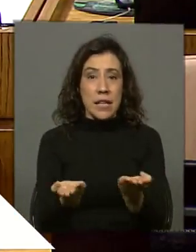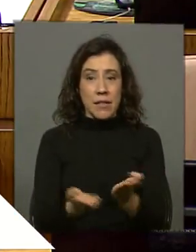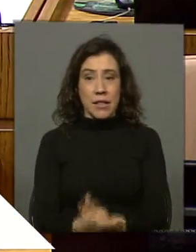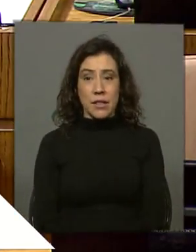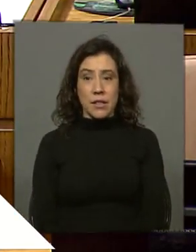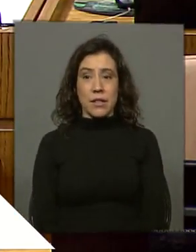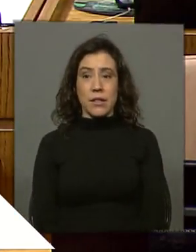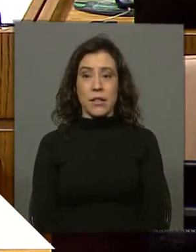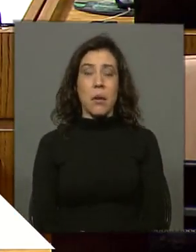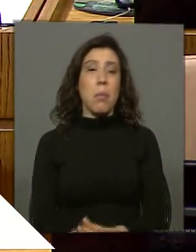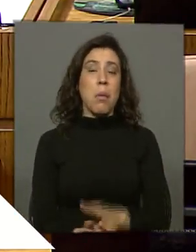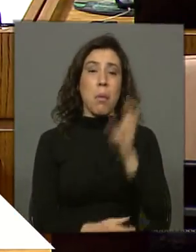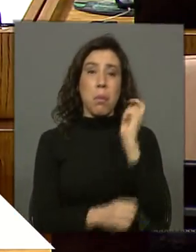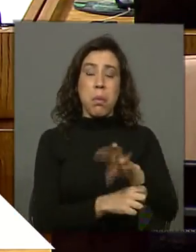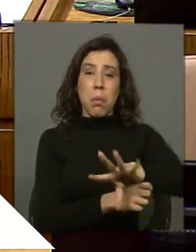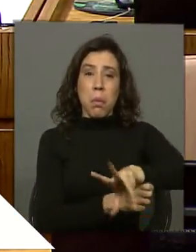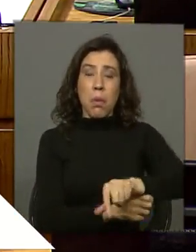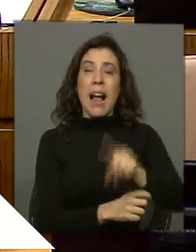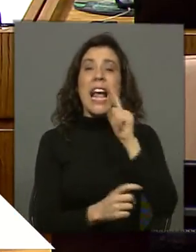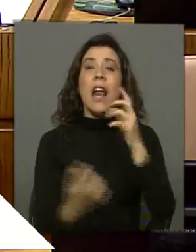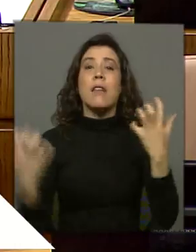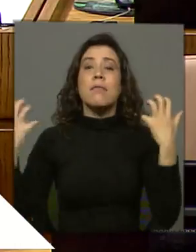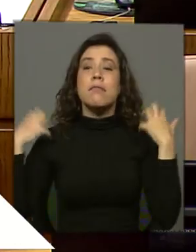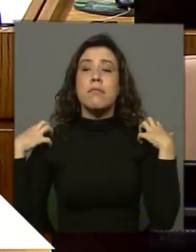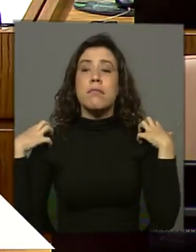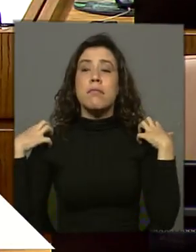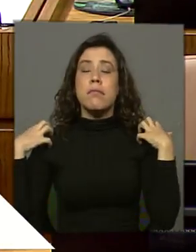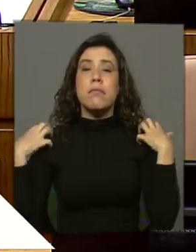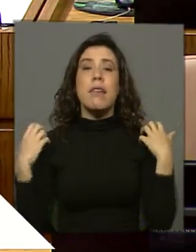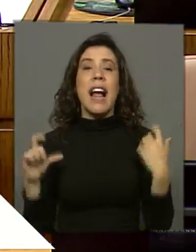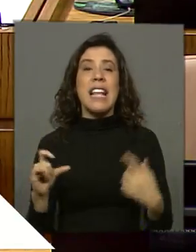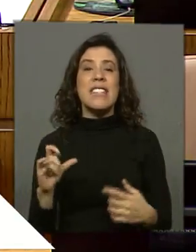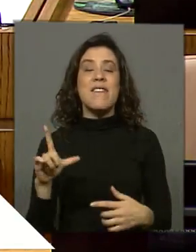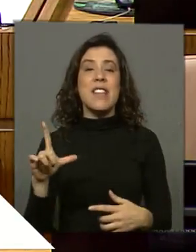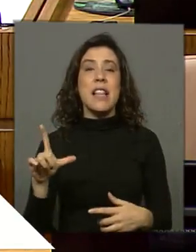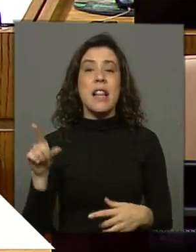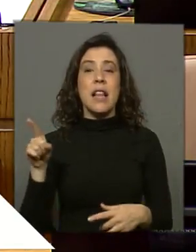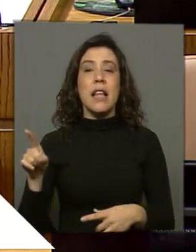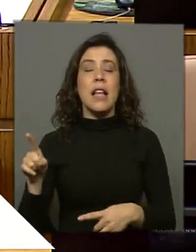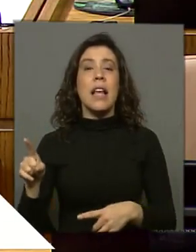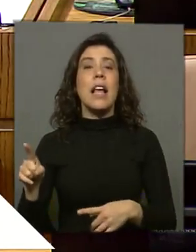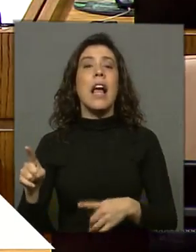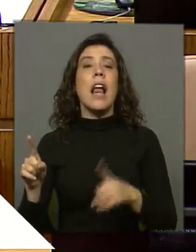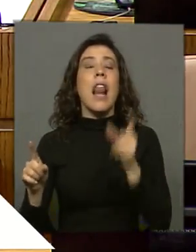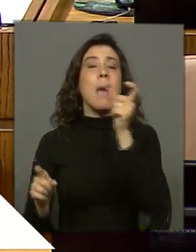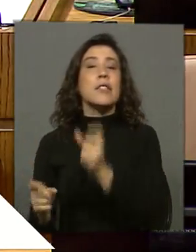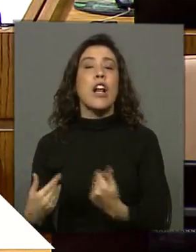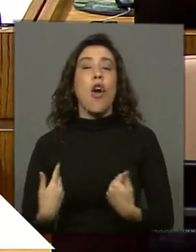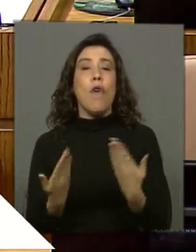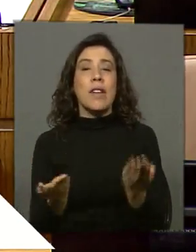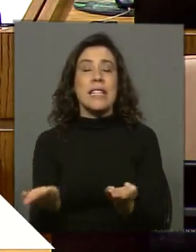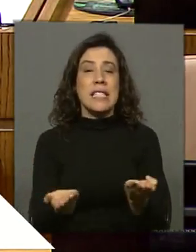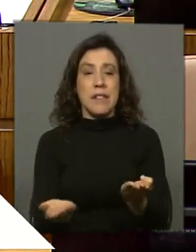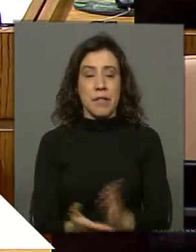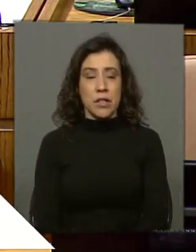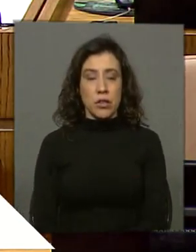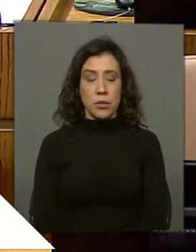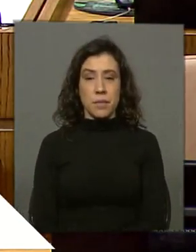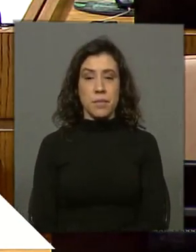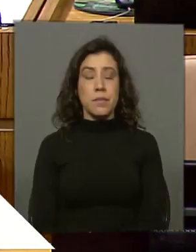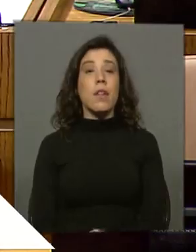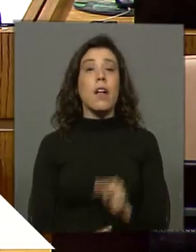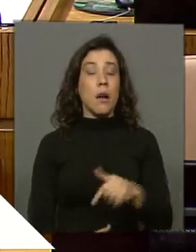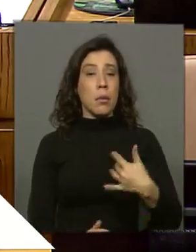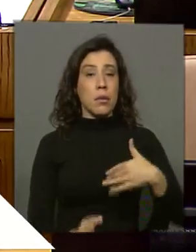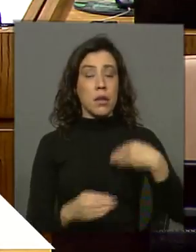y si aquí hay robos o hurtos es responsabilidad civil de quien presta el servicio también por tanto este es un gran